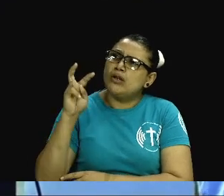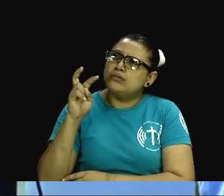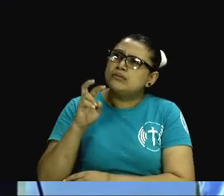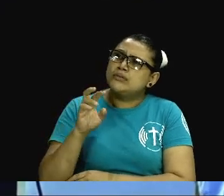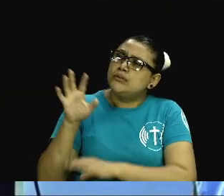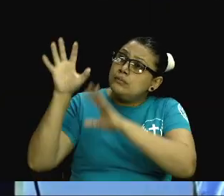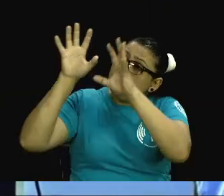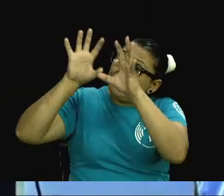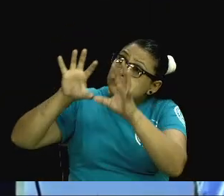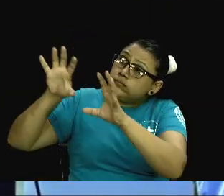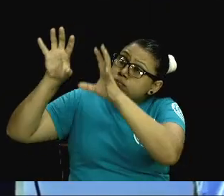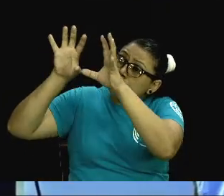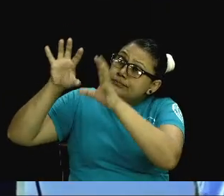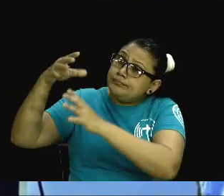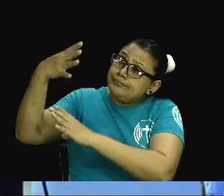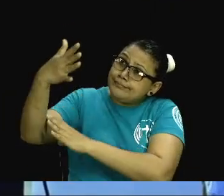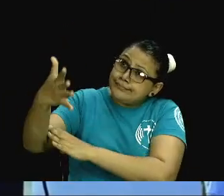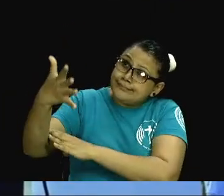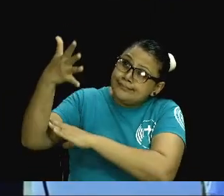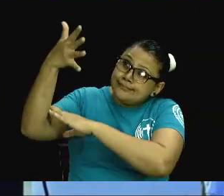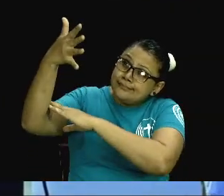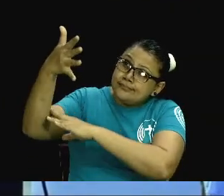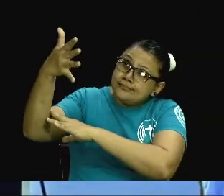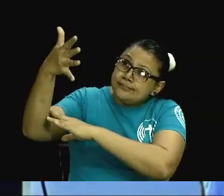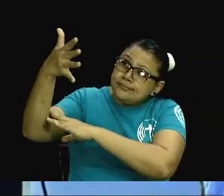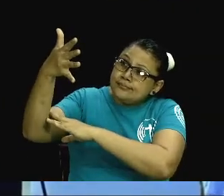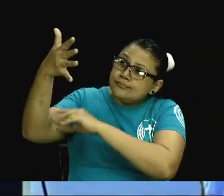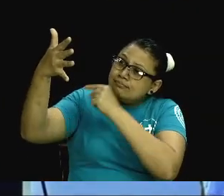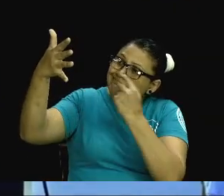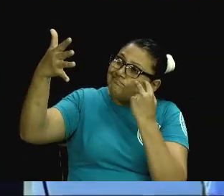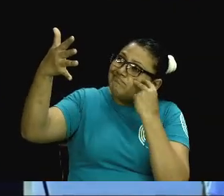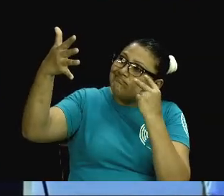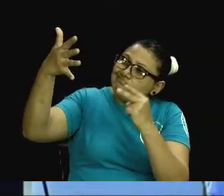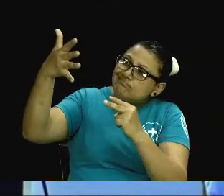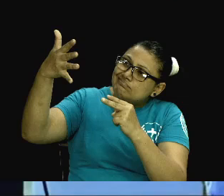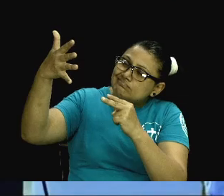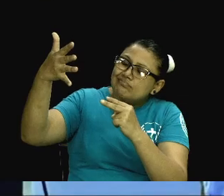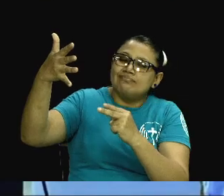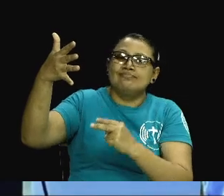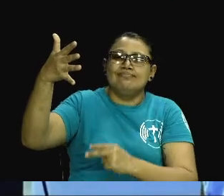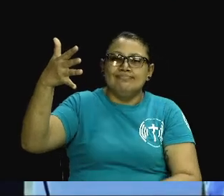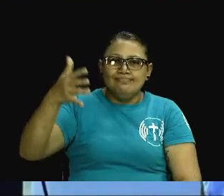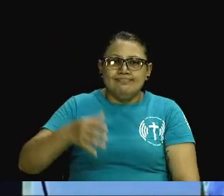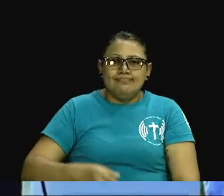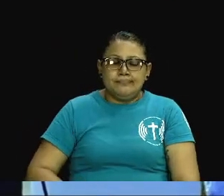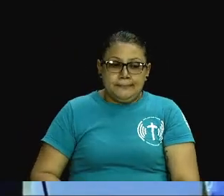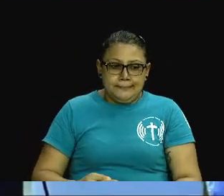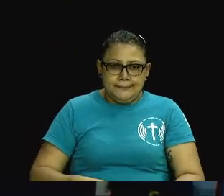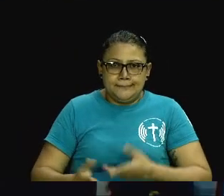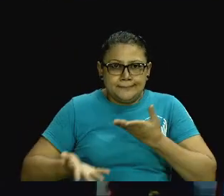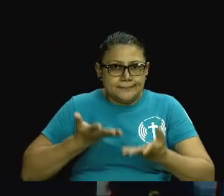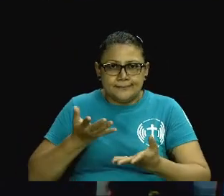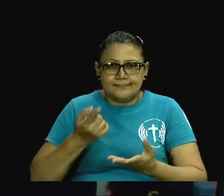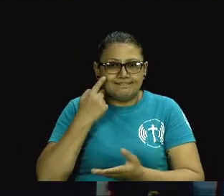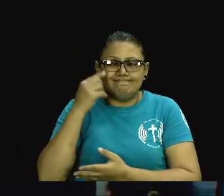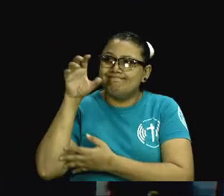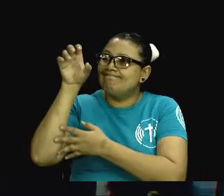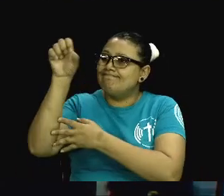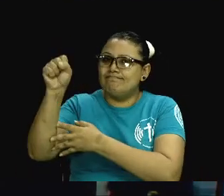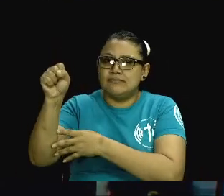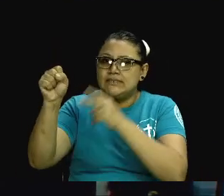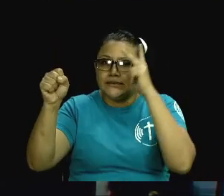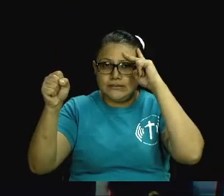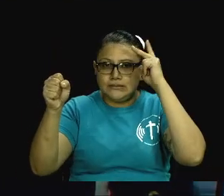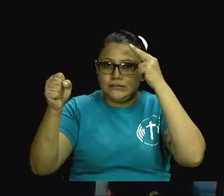percibió que significaba la nubecita pequeña pero el profeta que